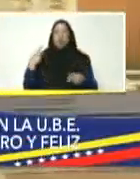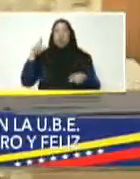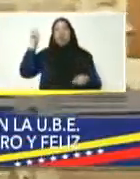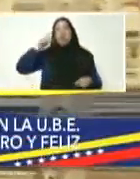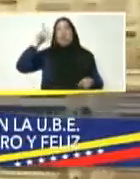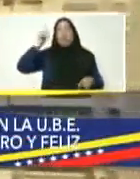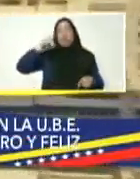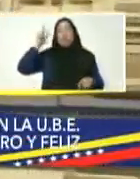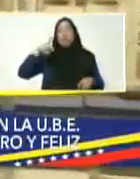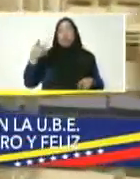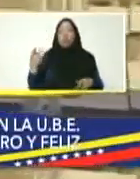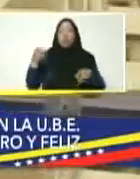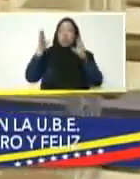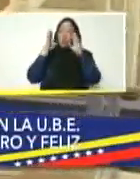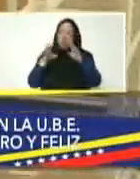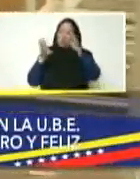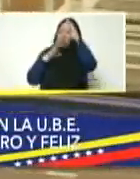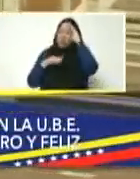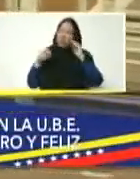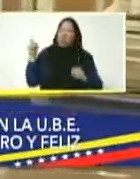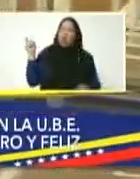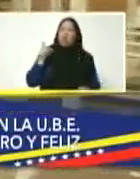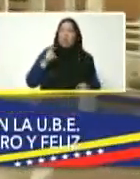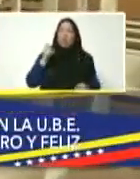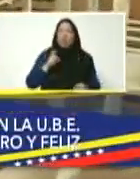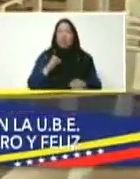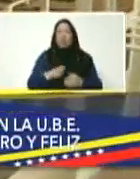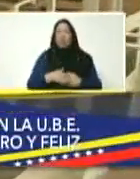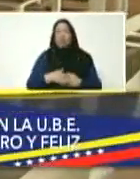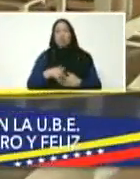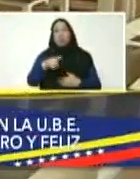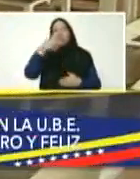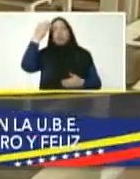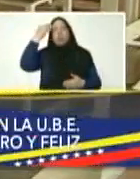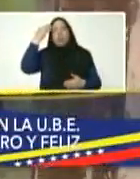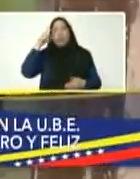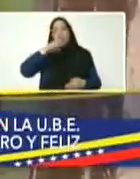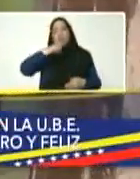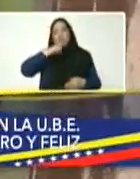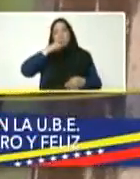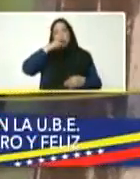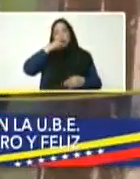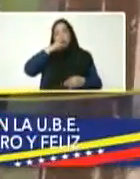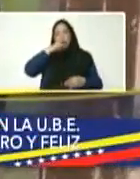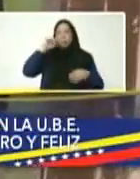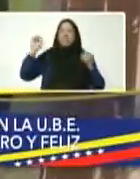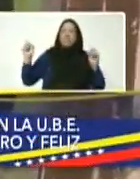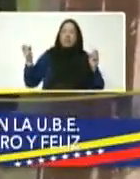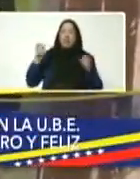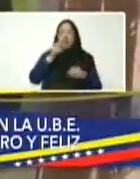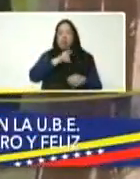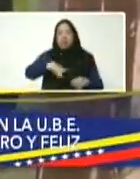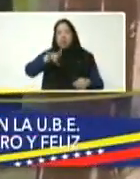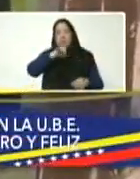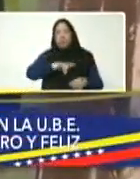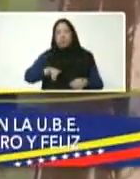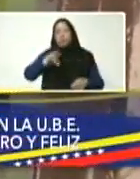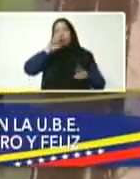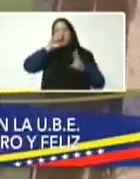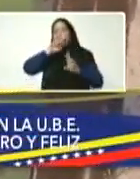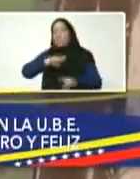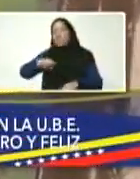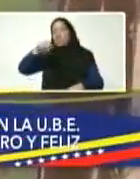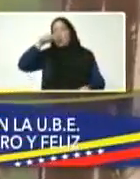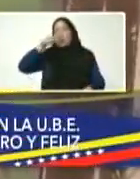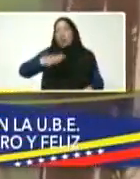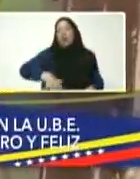y profesoras, es que no me atienden las necesidades. Y yo sé, mi comandante presidente, que usted con esa emoción, con ese sentimiento de darle la respuesta a nuestro